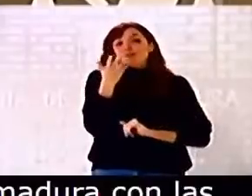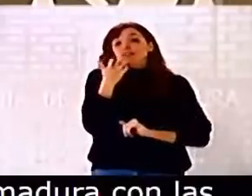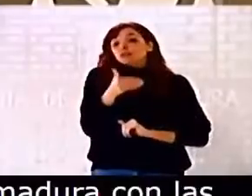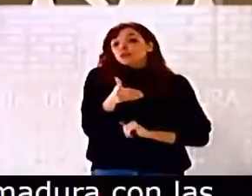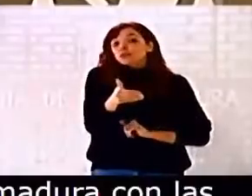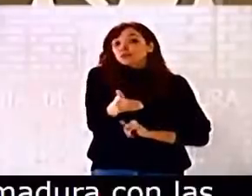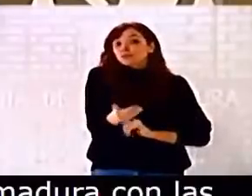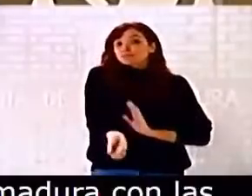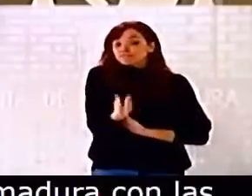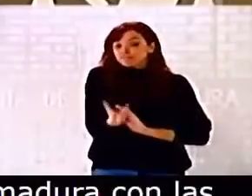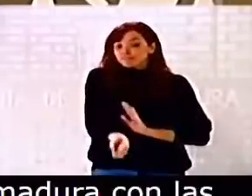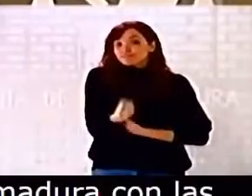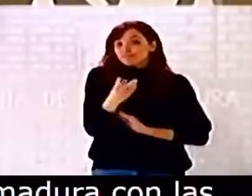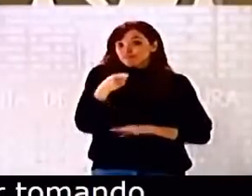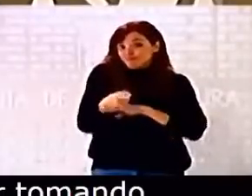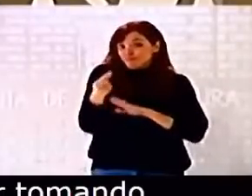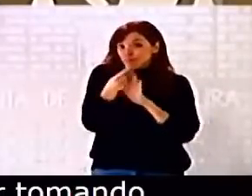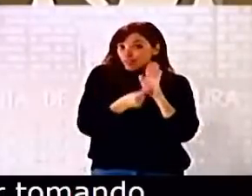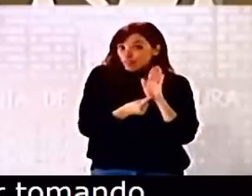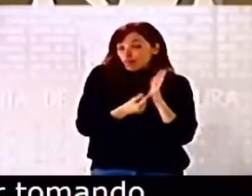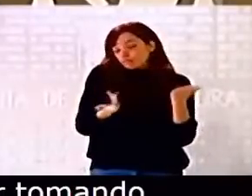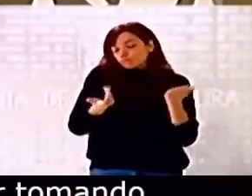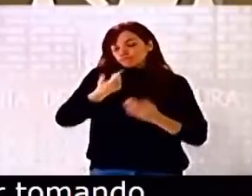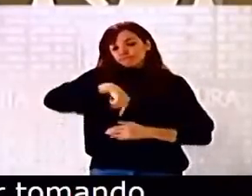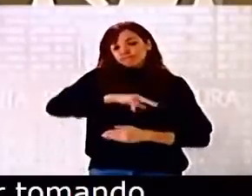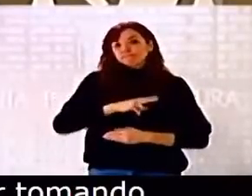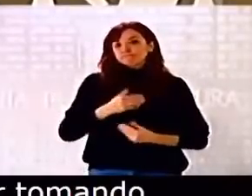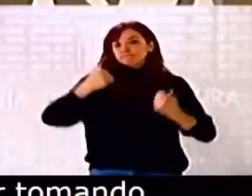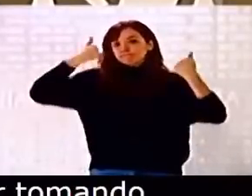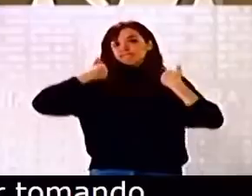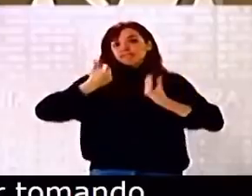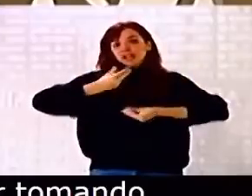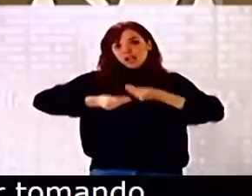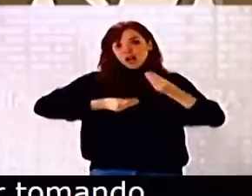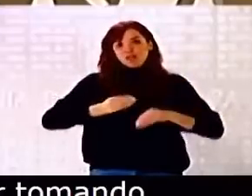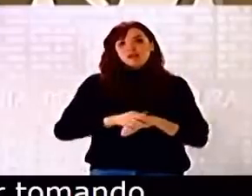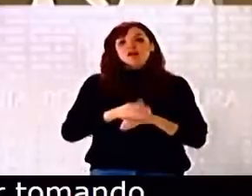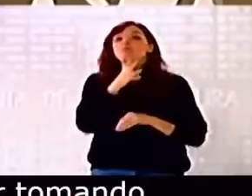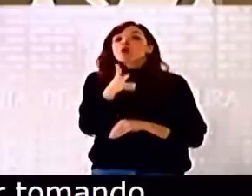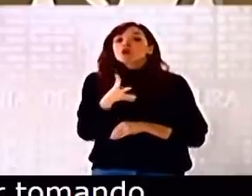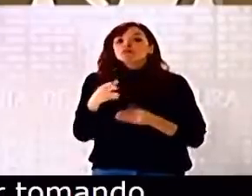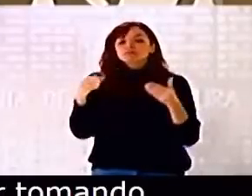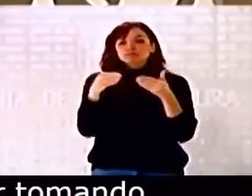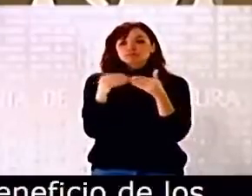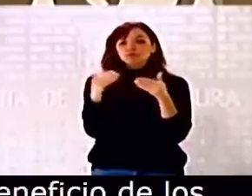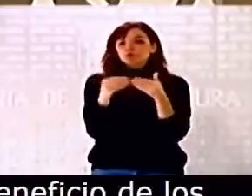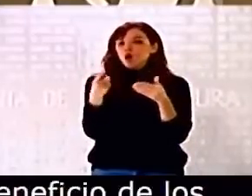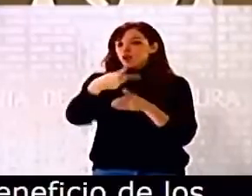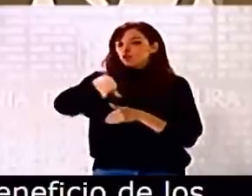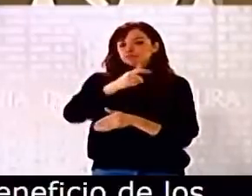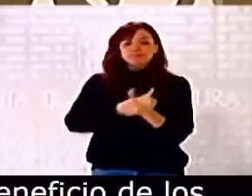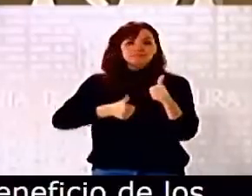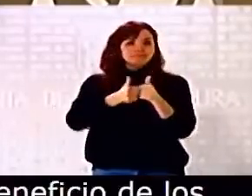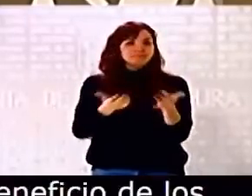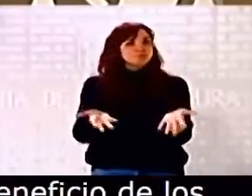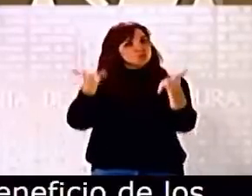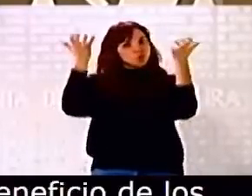medidas, pues las seguiremos tomando siempre en beneficio de los pacientes, siempre intentando